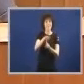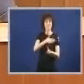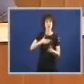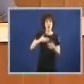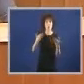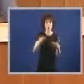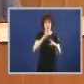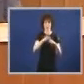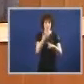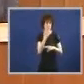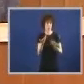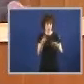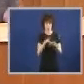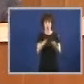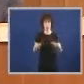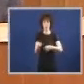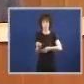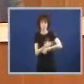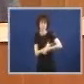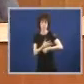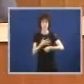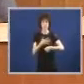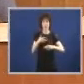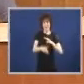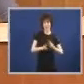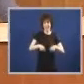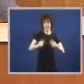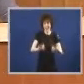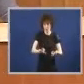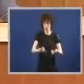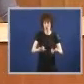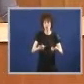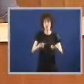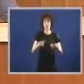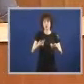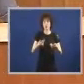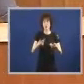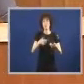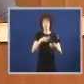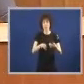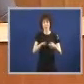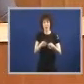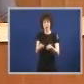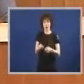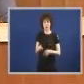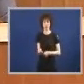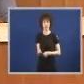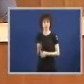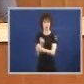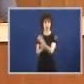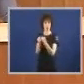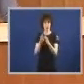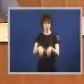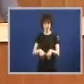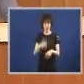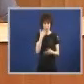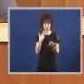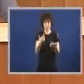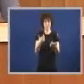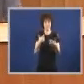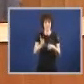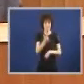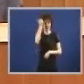austeridade expansiva que levaba a unha contracción do gasto e que esta contracción do gasto podía estimular a economía se demostrou falsa. E ademais